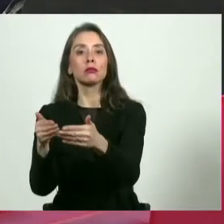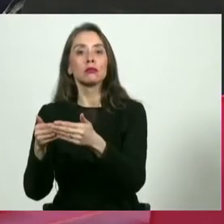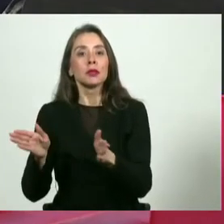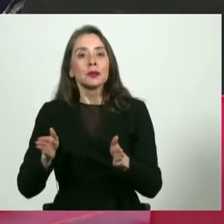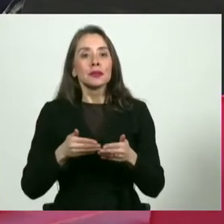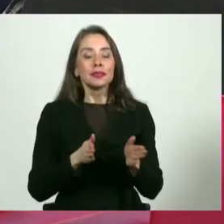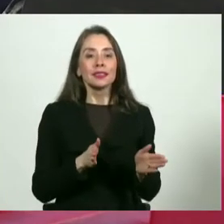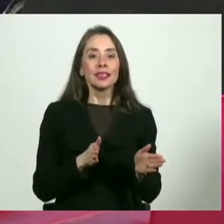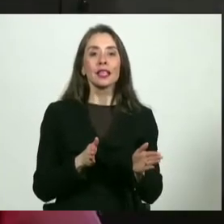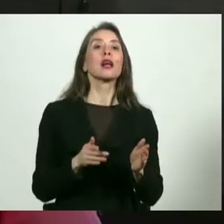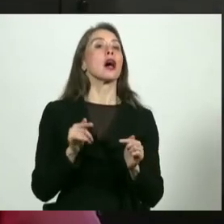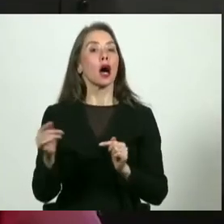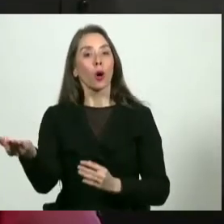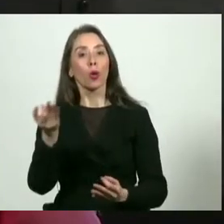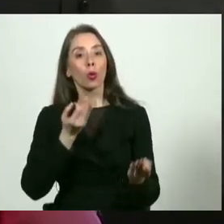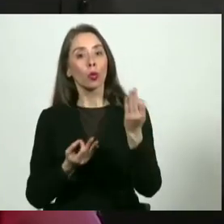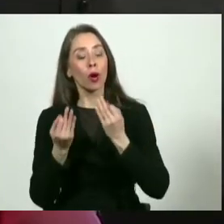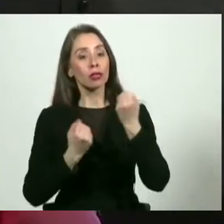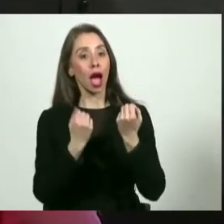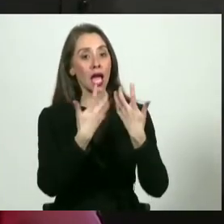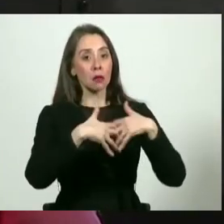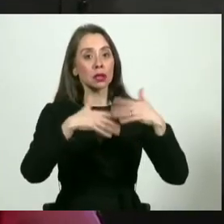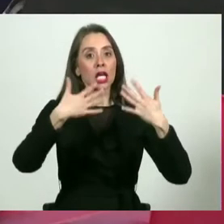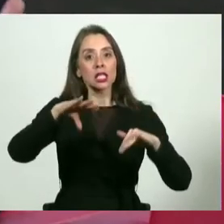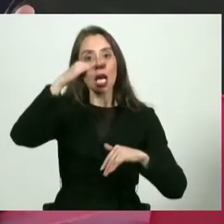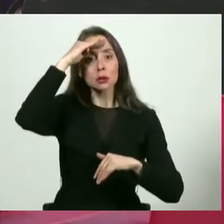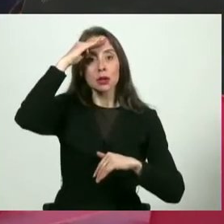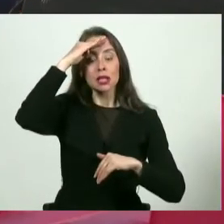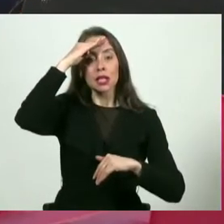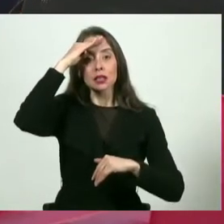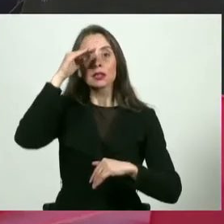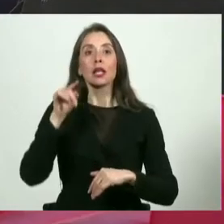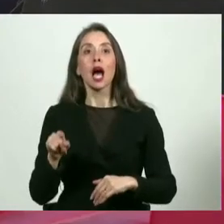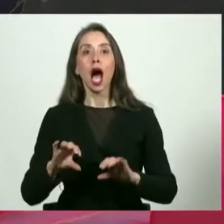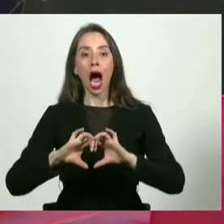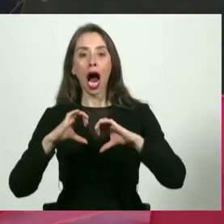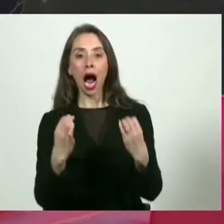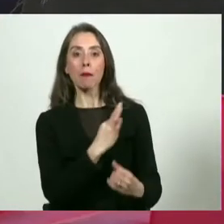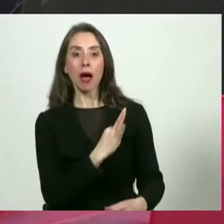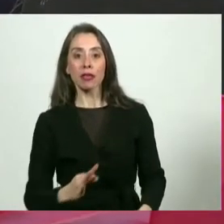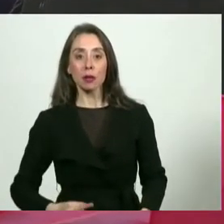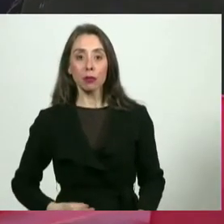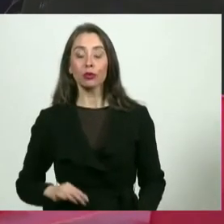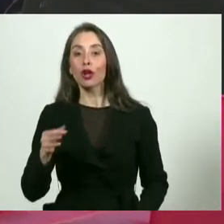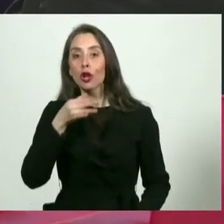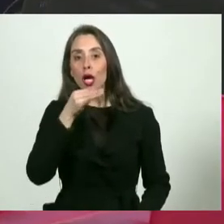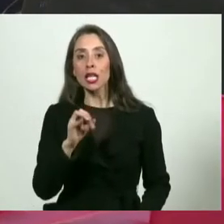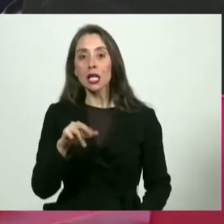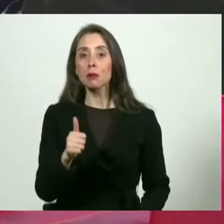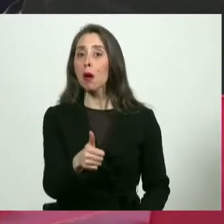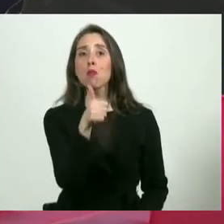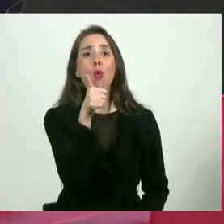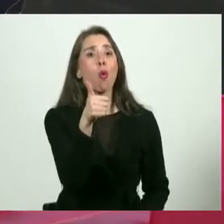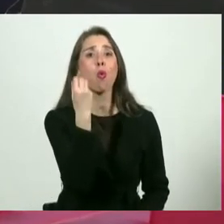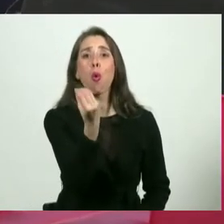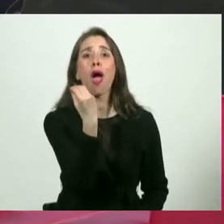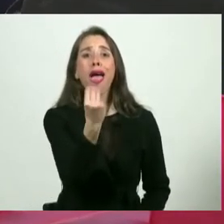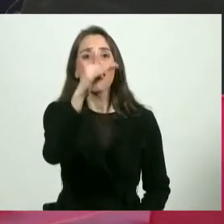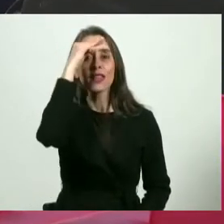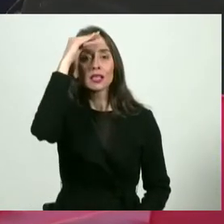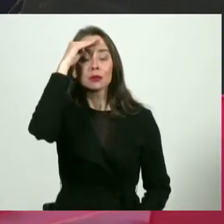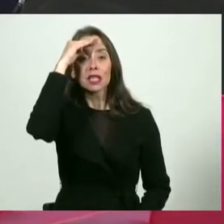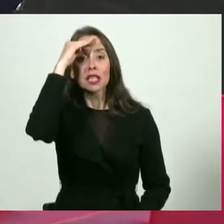ir motivando, podamos ir generando, estimulando, reconociendo, incentivando una cultura de